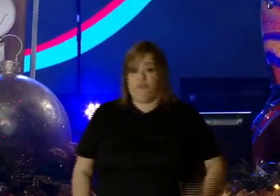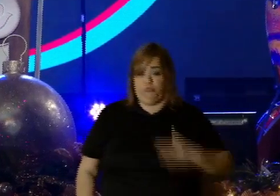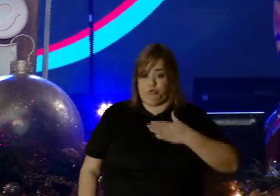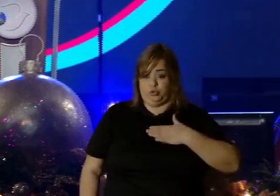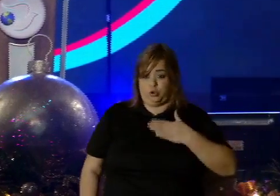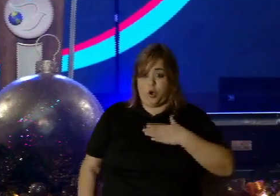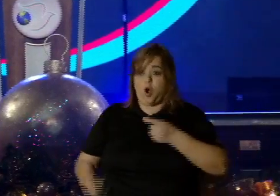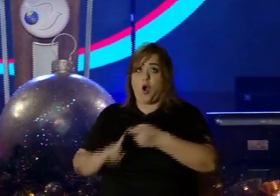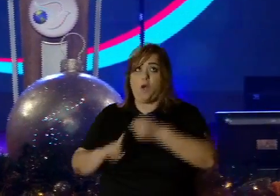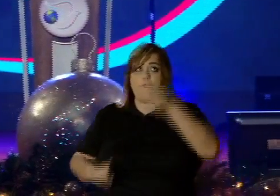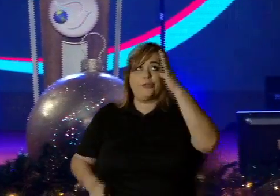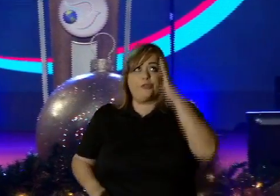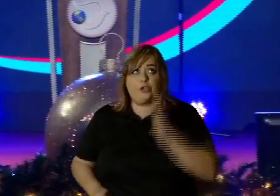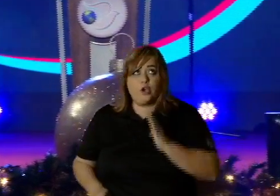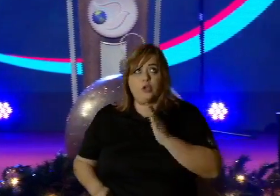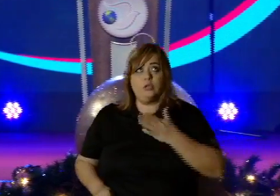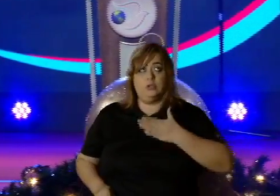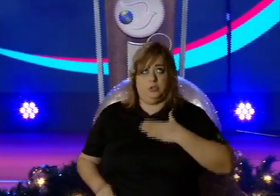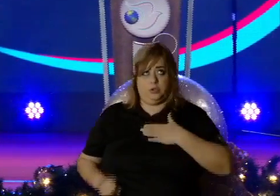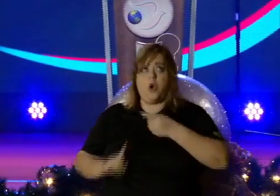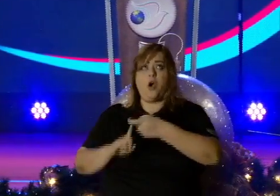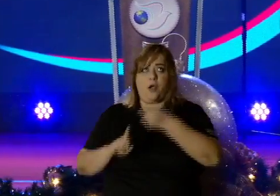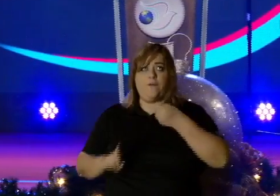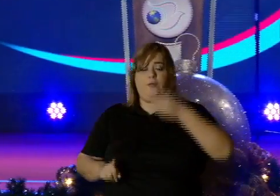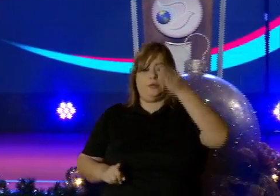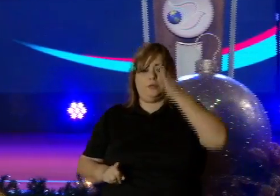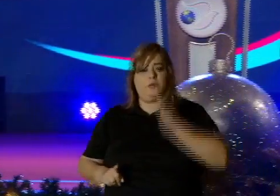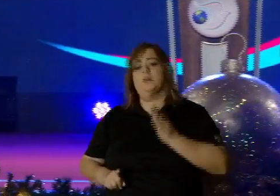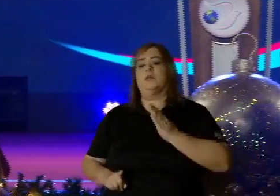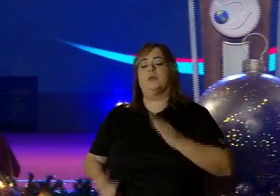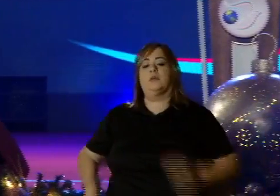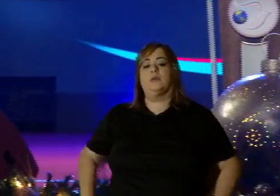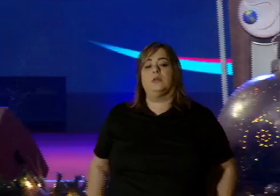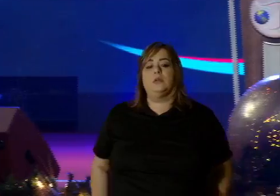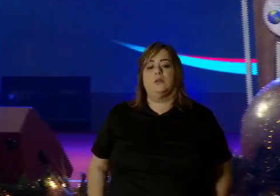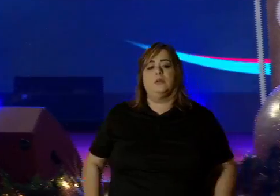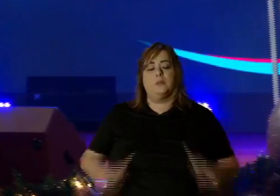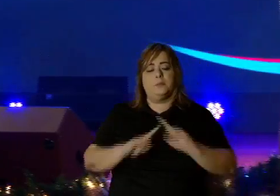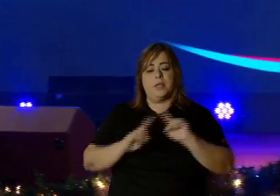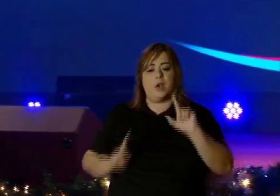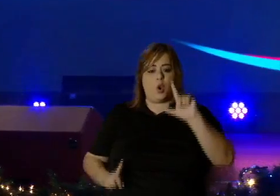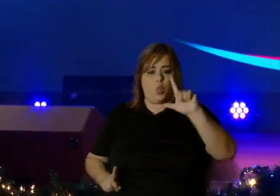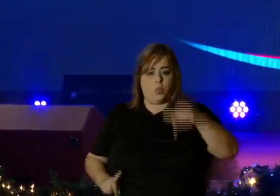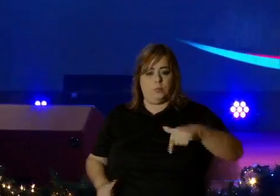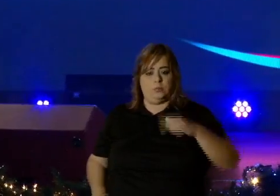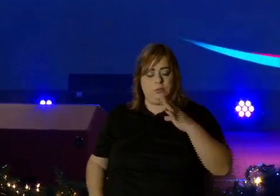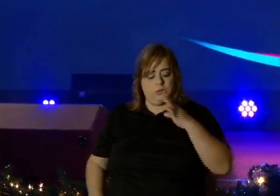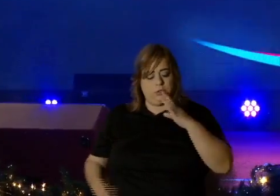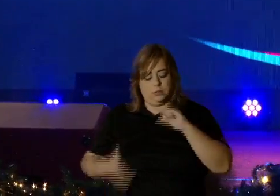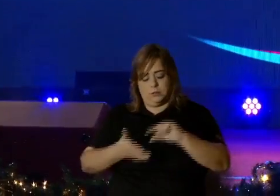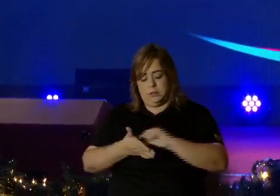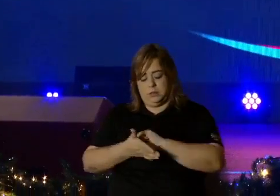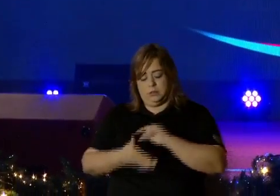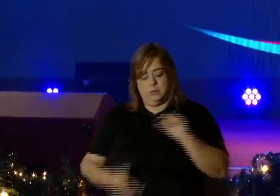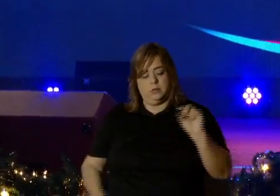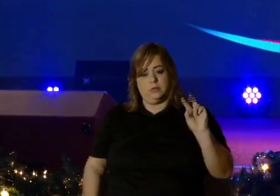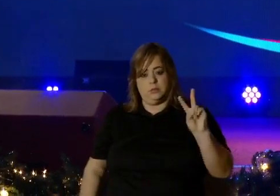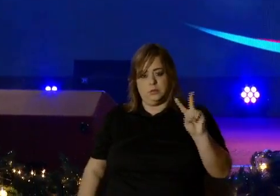Señor, yo soy del Señor, yo soy del Señor. Pero luego dice, rapidito, el verso 2.